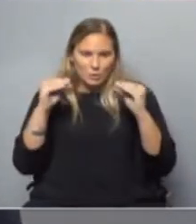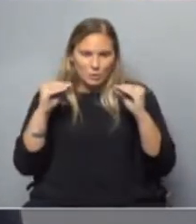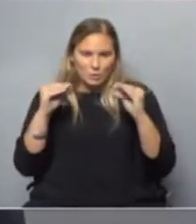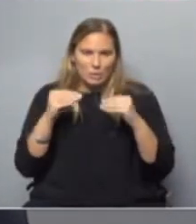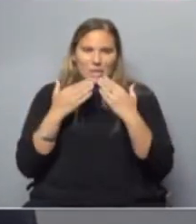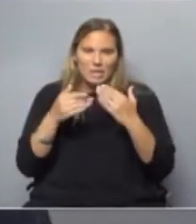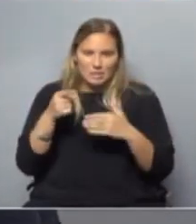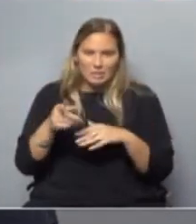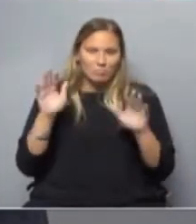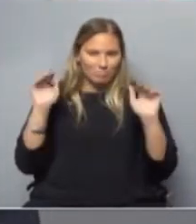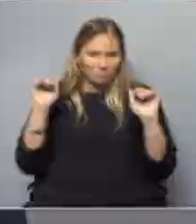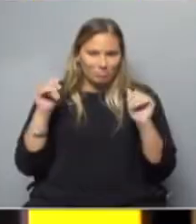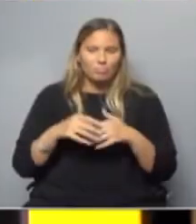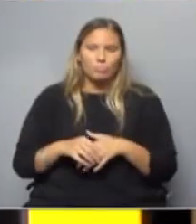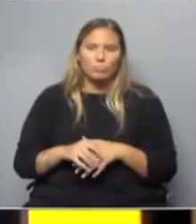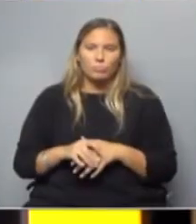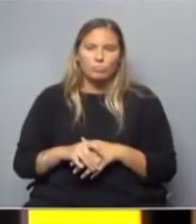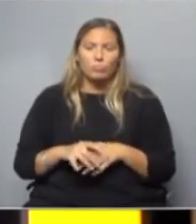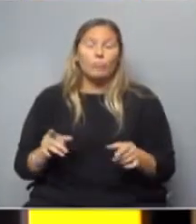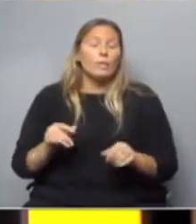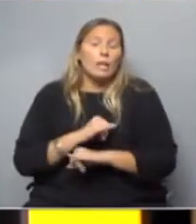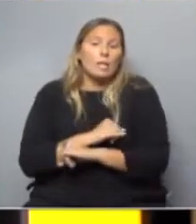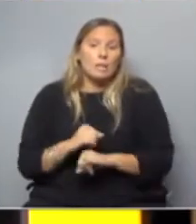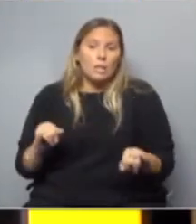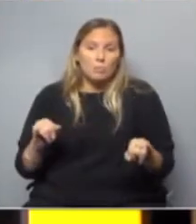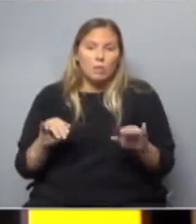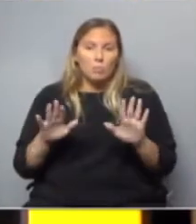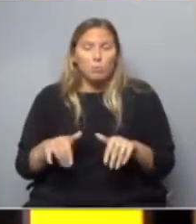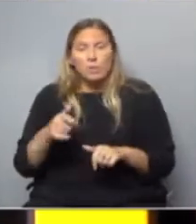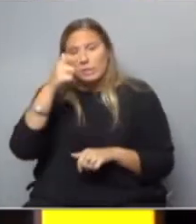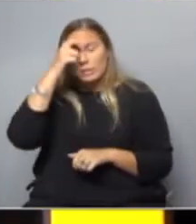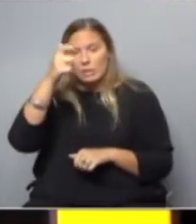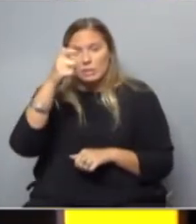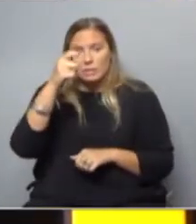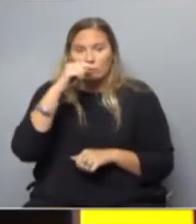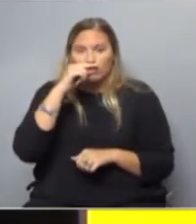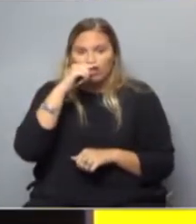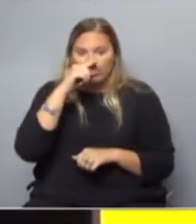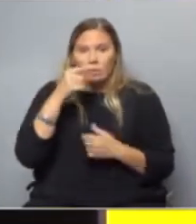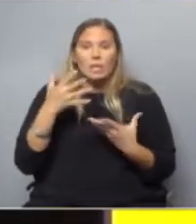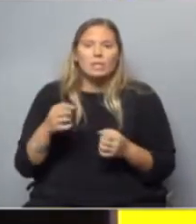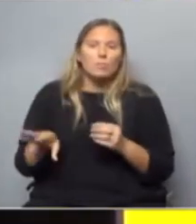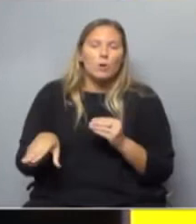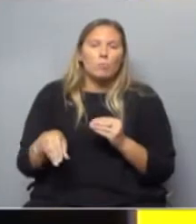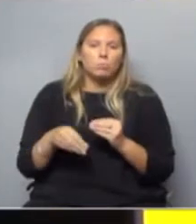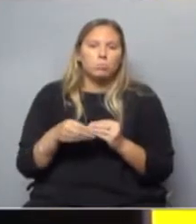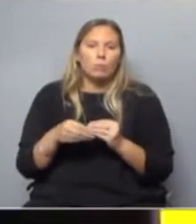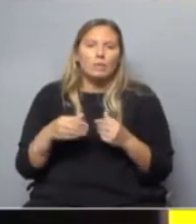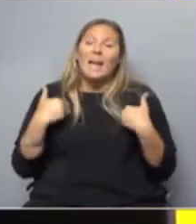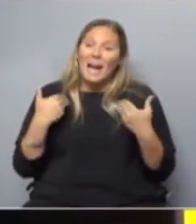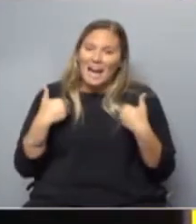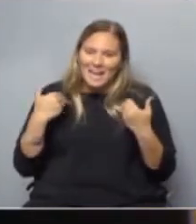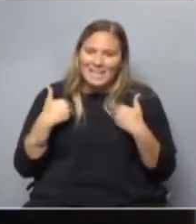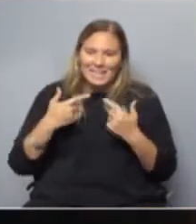Gracias a ti. Chao. Hasta luego. Y bueno, cerramos este Sobre Ciencia de hoy, que quisimos sumarnos, ¿no?, a esta alegría que